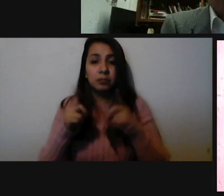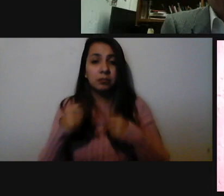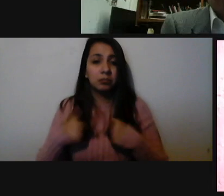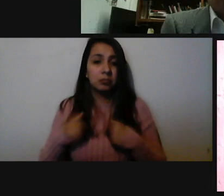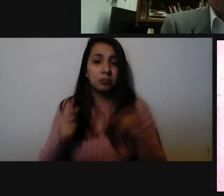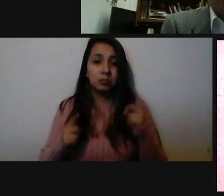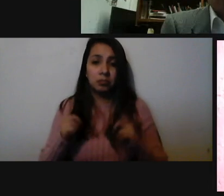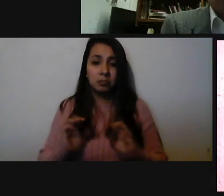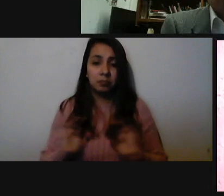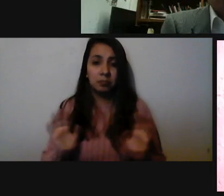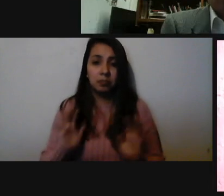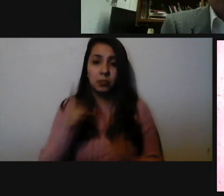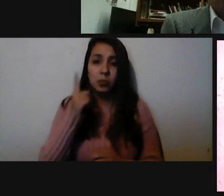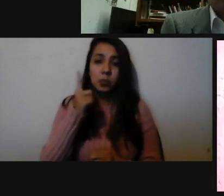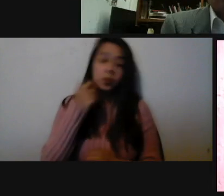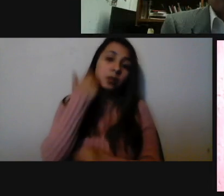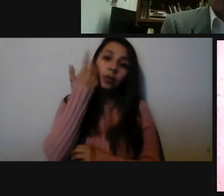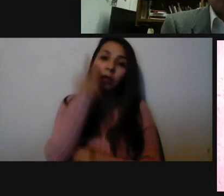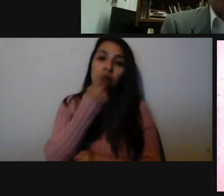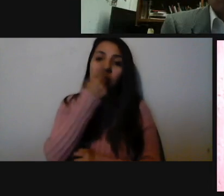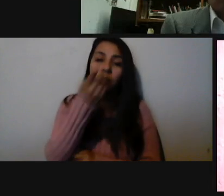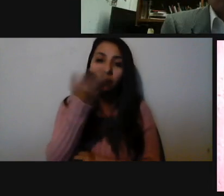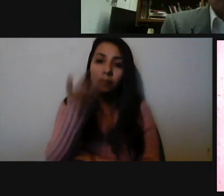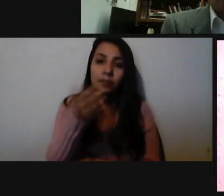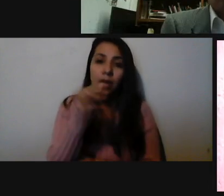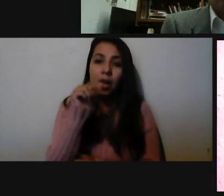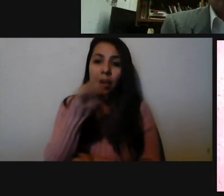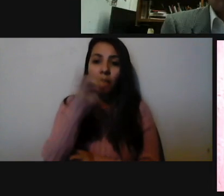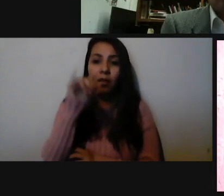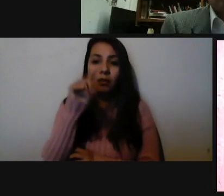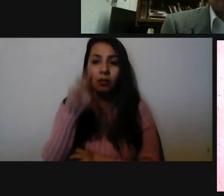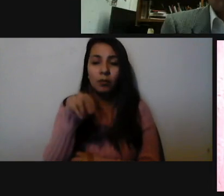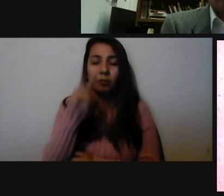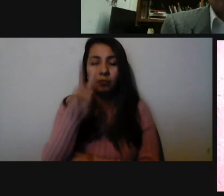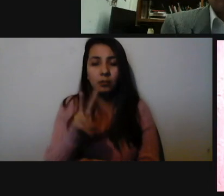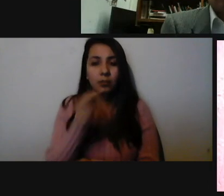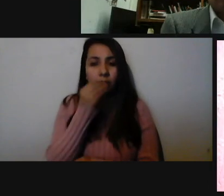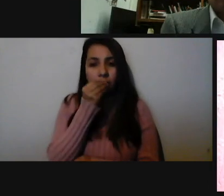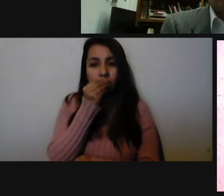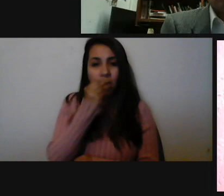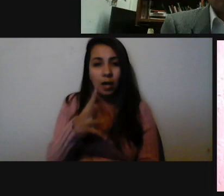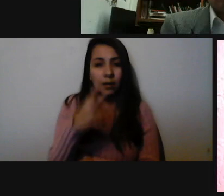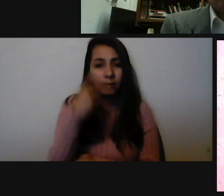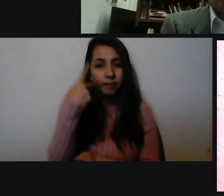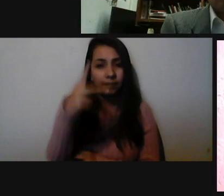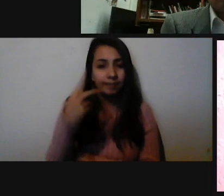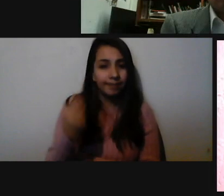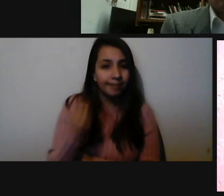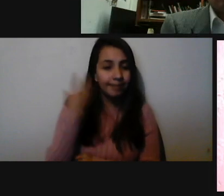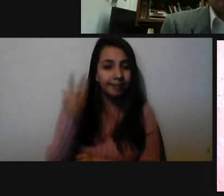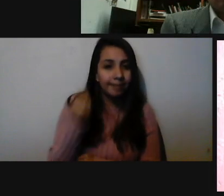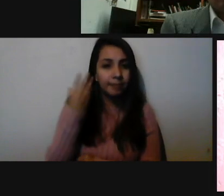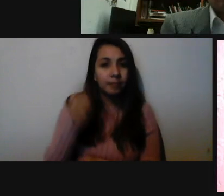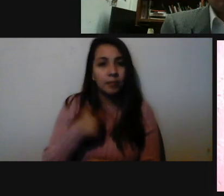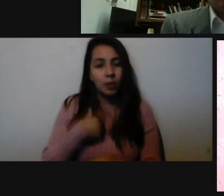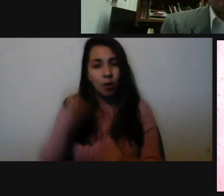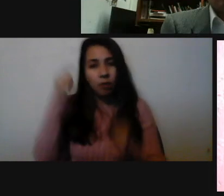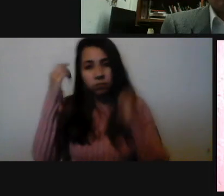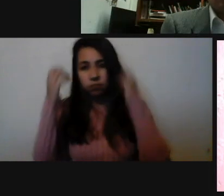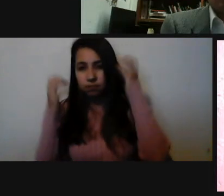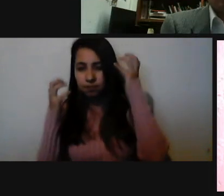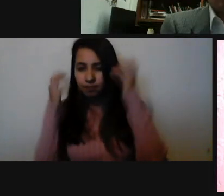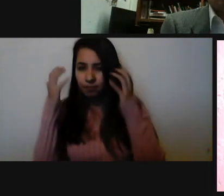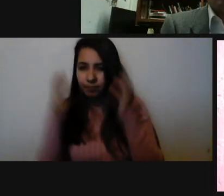1560. Y de ahí ya no tenemos más preguntas. Yo no tengo preguntas, excepto decirle a Alejandro que fue